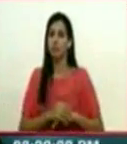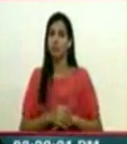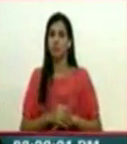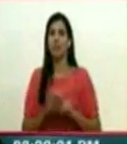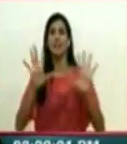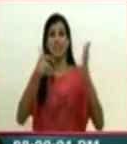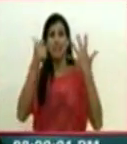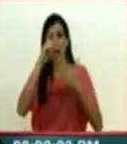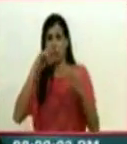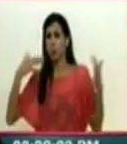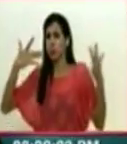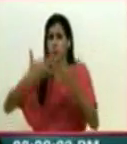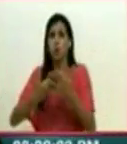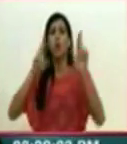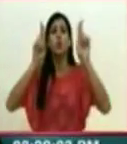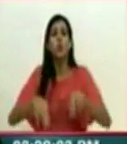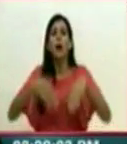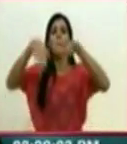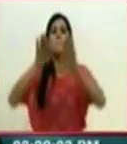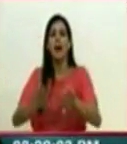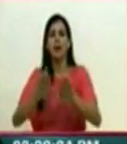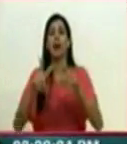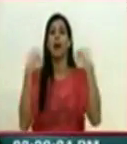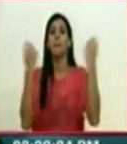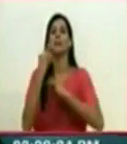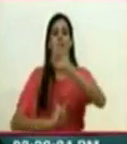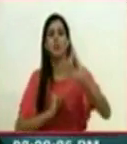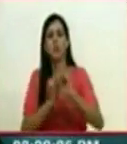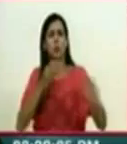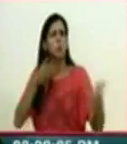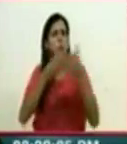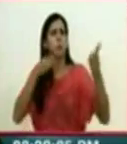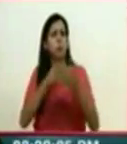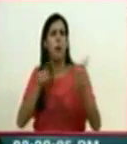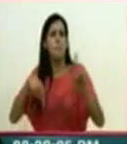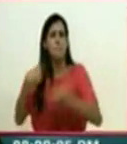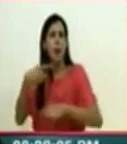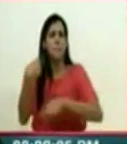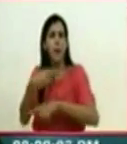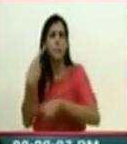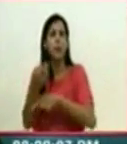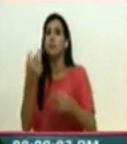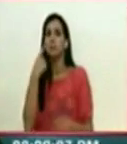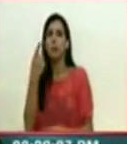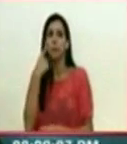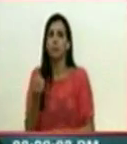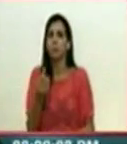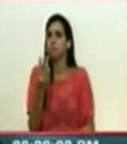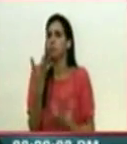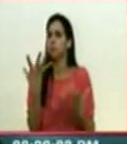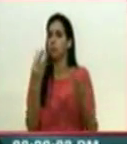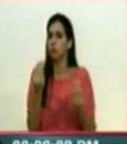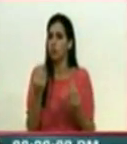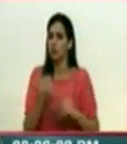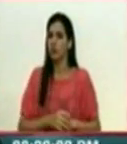la campaña internacional. La campaña de ataque donde nada más y nada menos quienes han ejercido